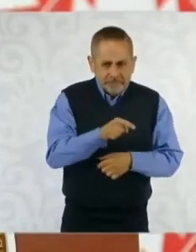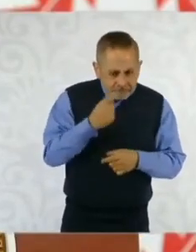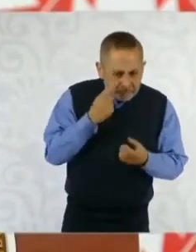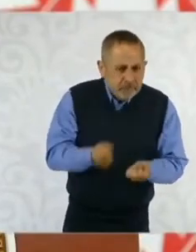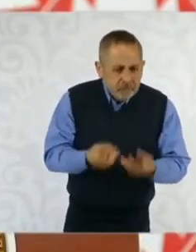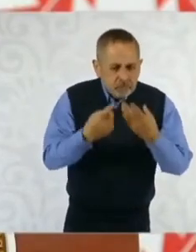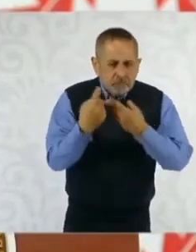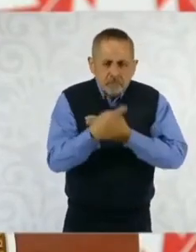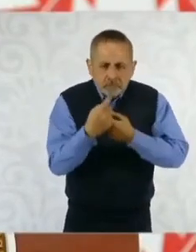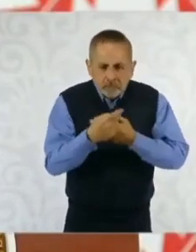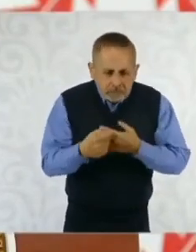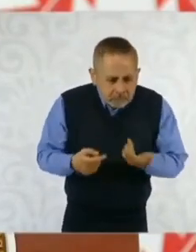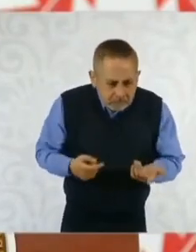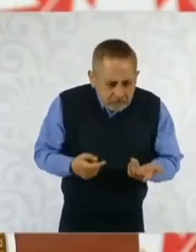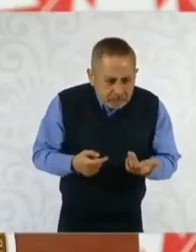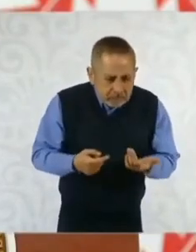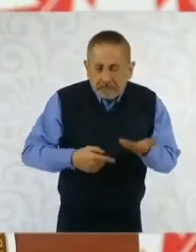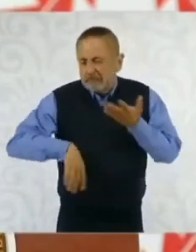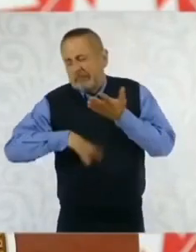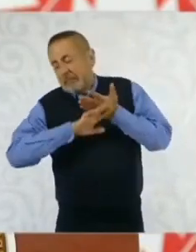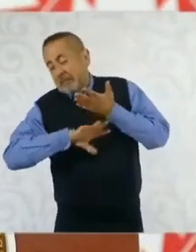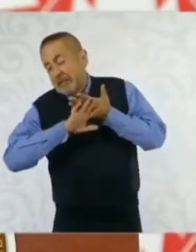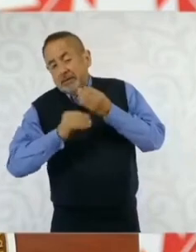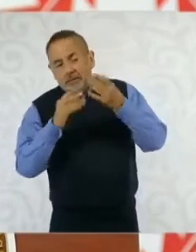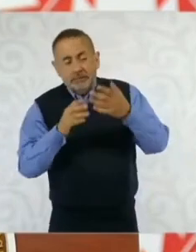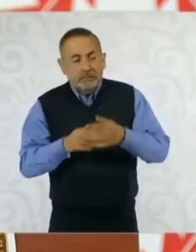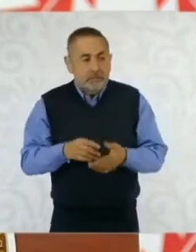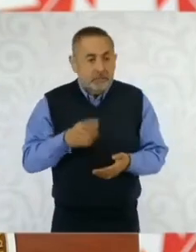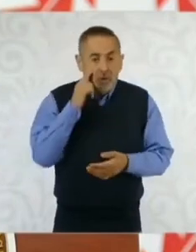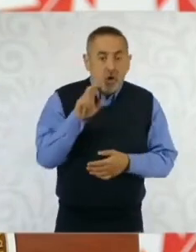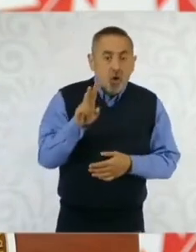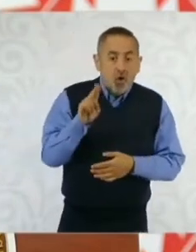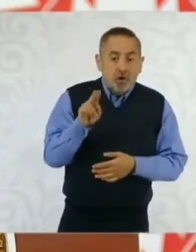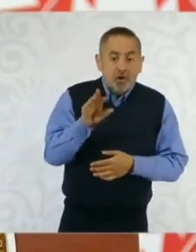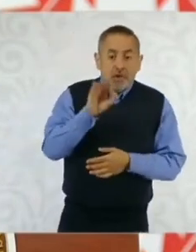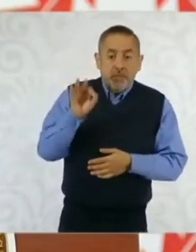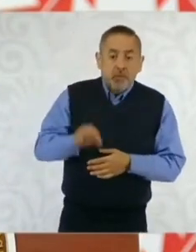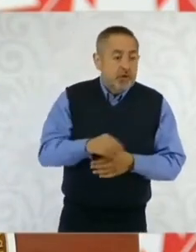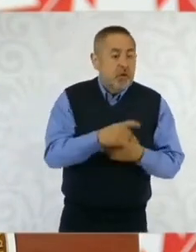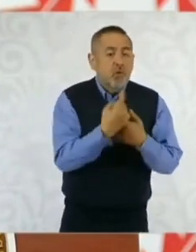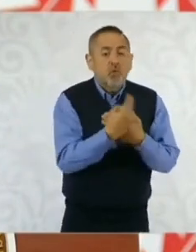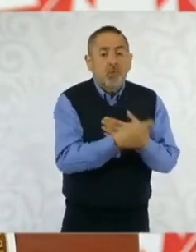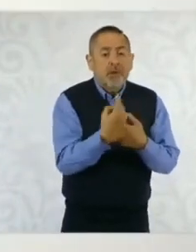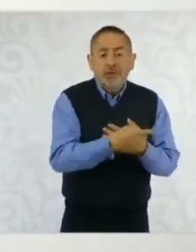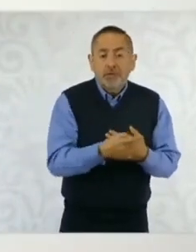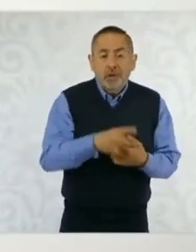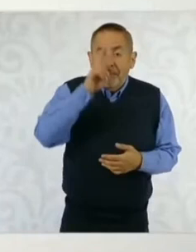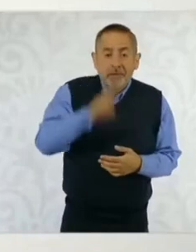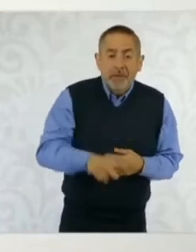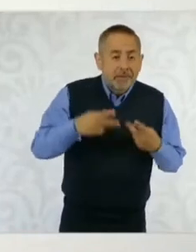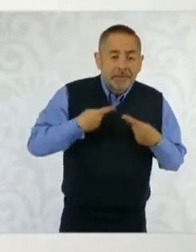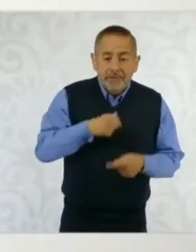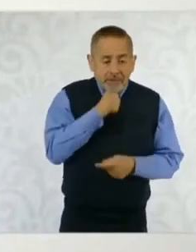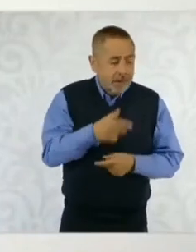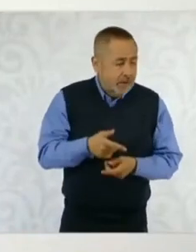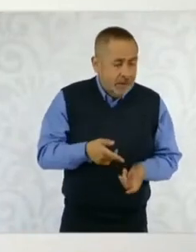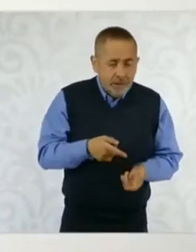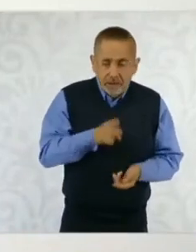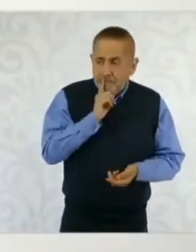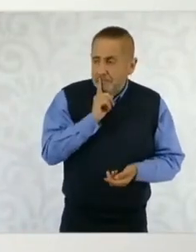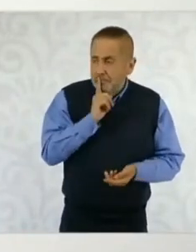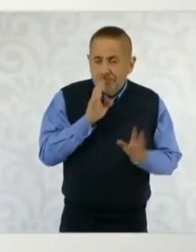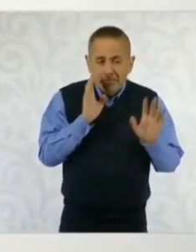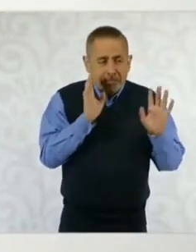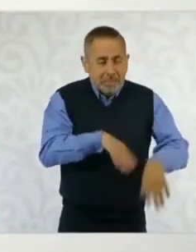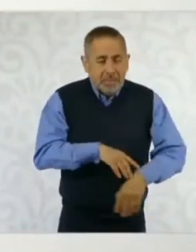Entonces, a ver, que viene la crítica, 80% de bots, bueno, pues, ¿qué caso tiene ni